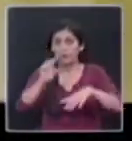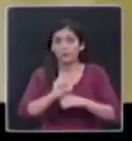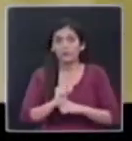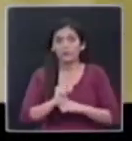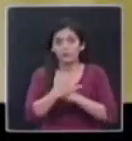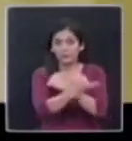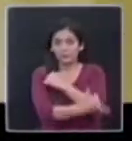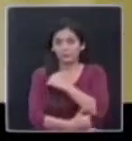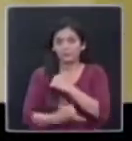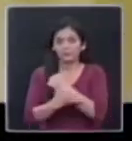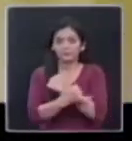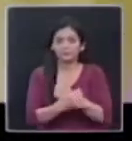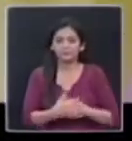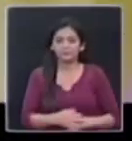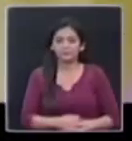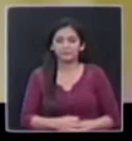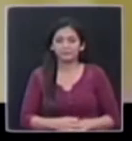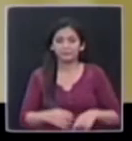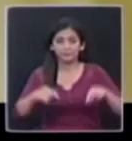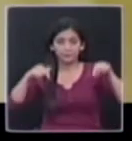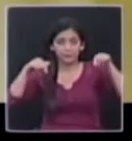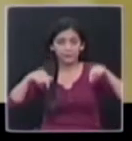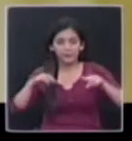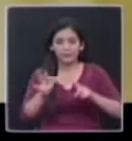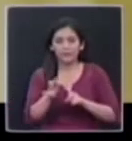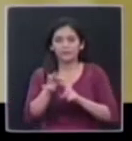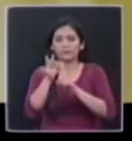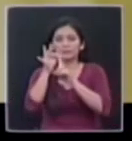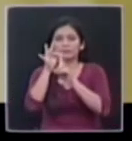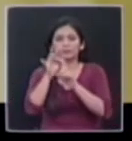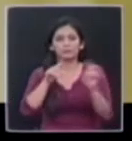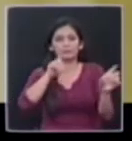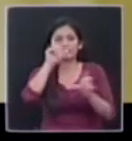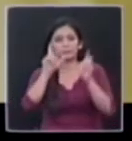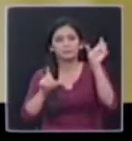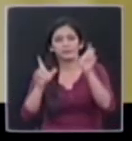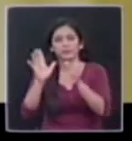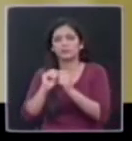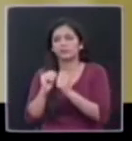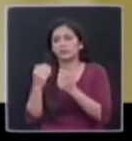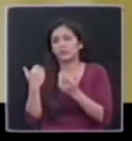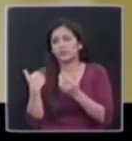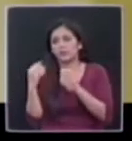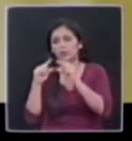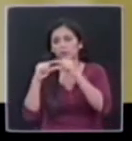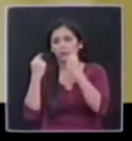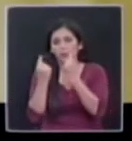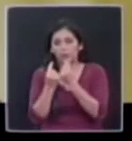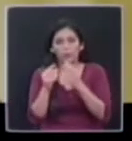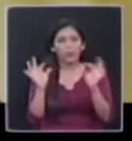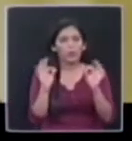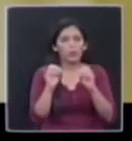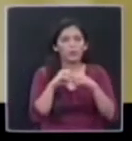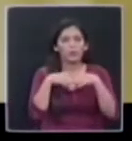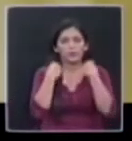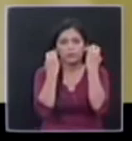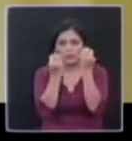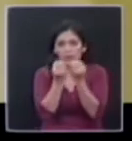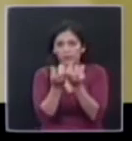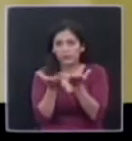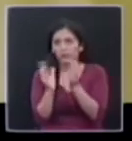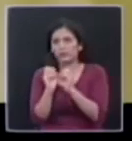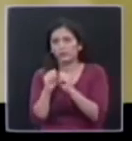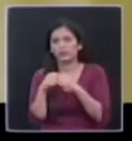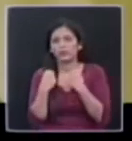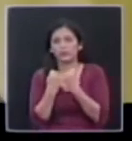Esta jornada es una jornada dedicada a los funcionarios y miembros de las ONGs, es una mañana para ellos, en las que lo que les estamos contando